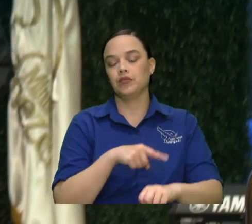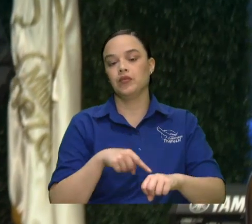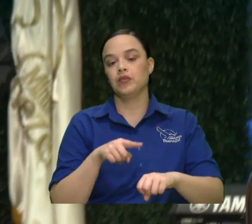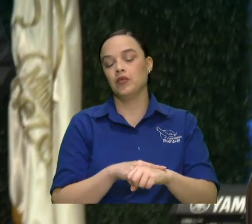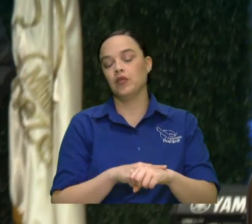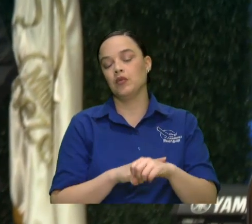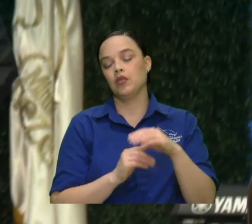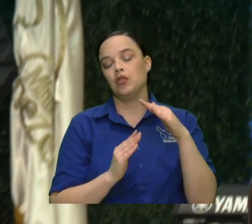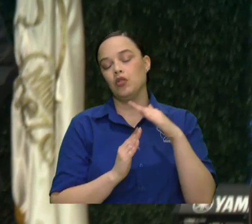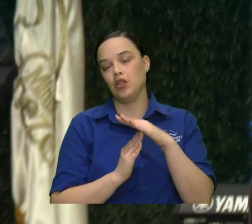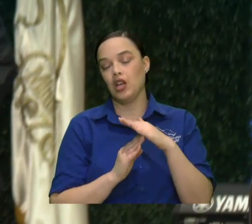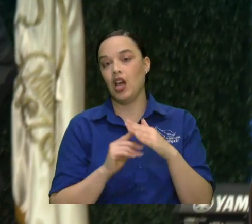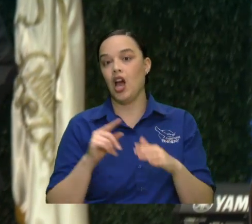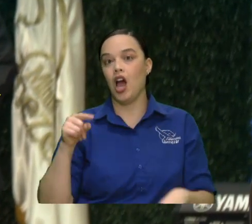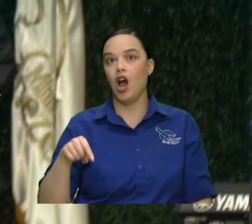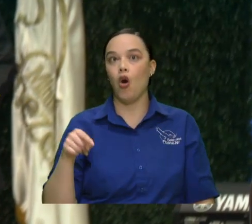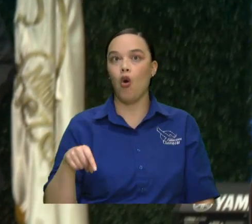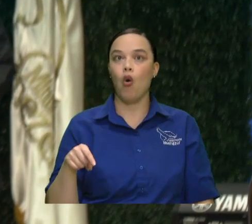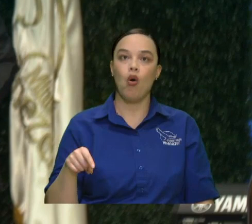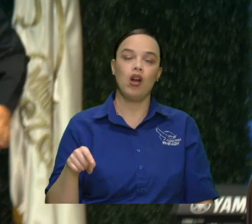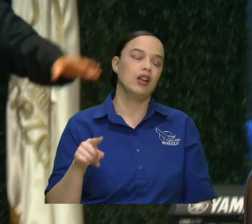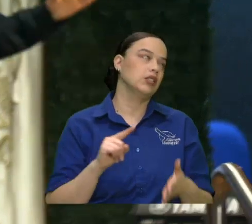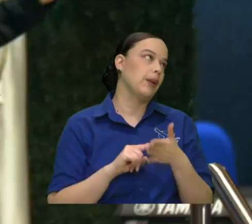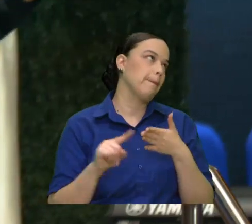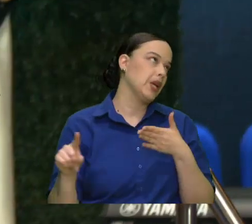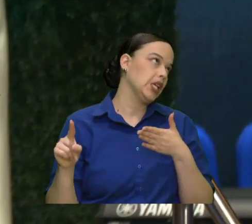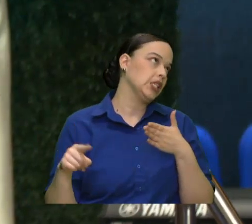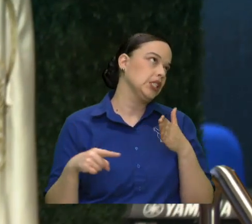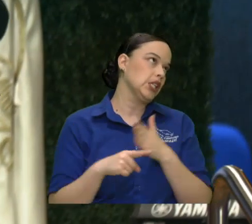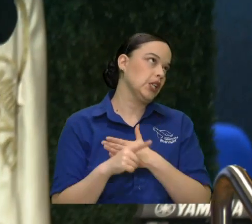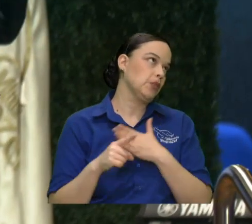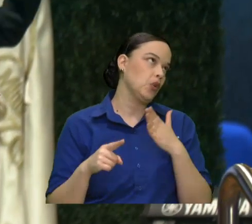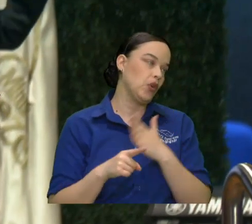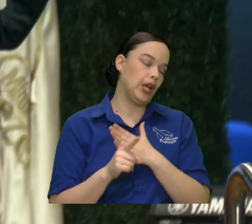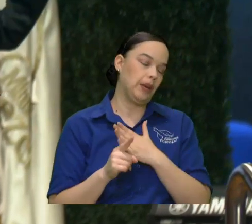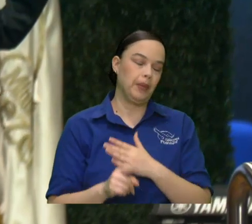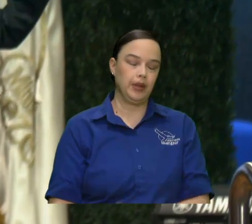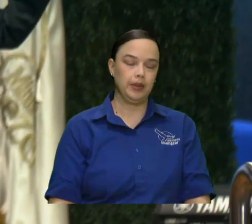ahora se vuelve semanas el problema y no se va